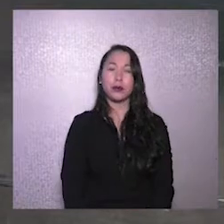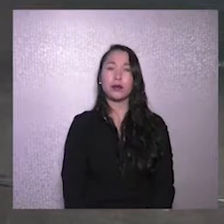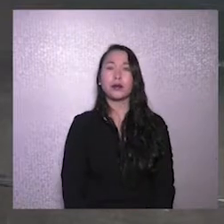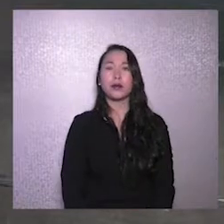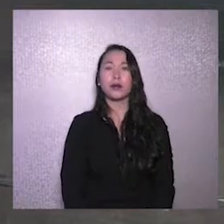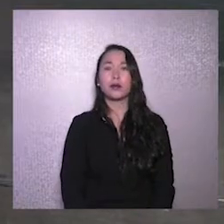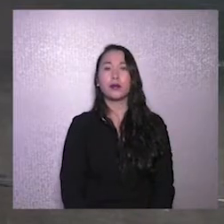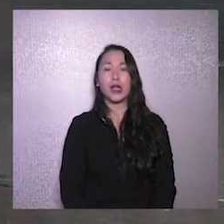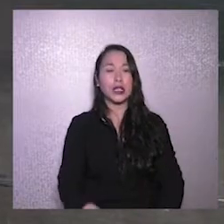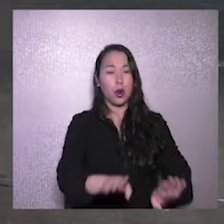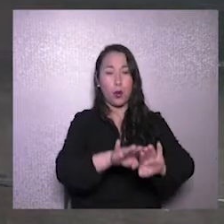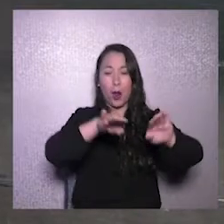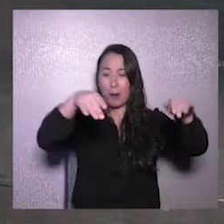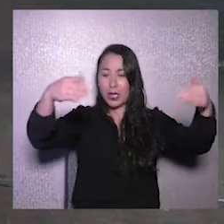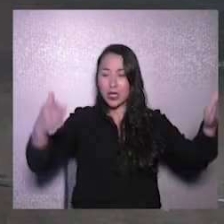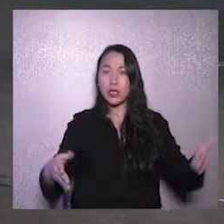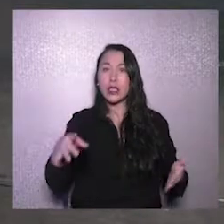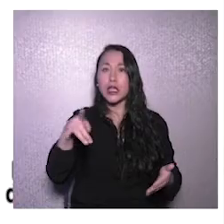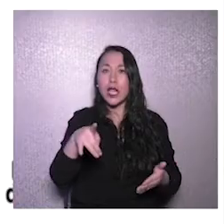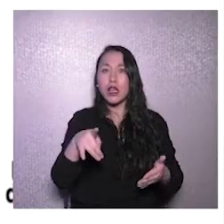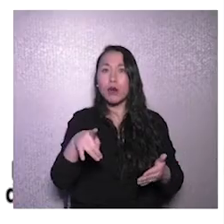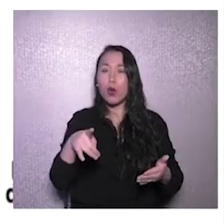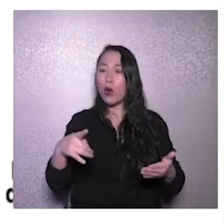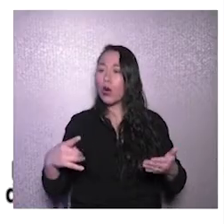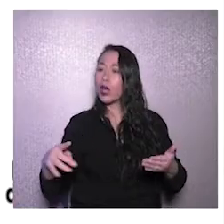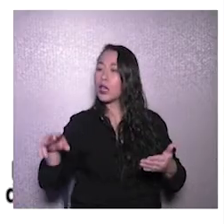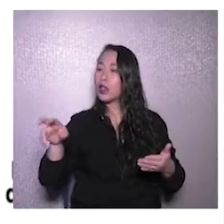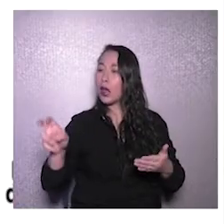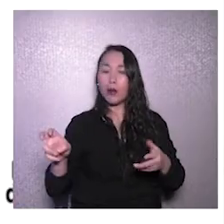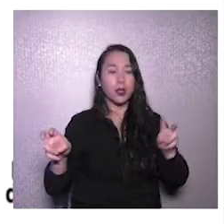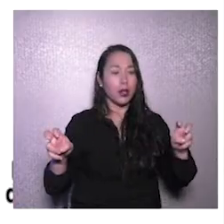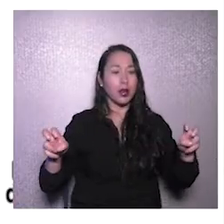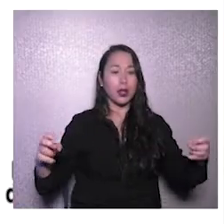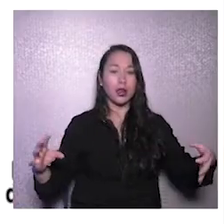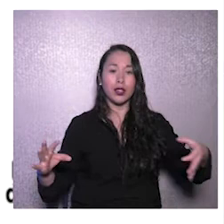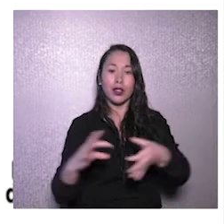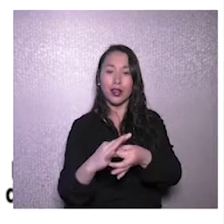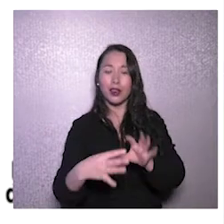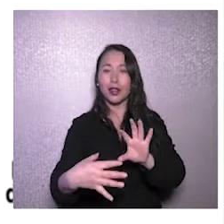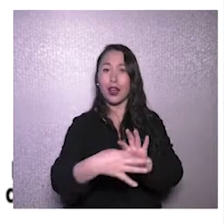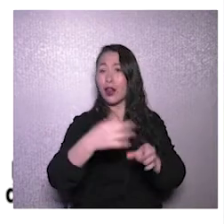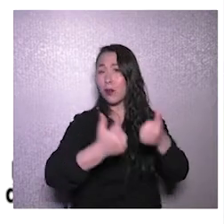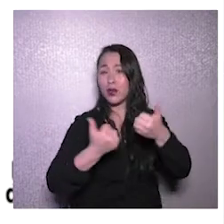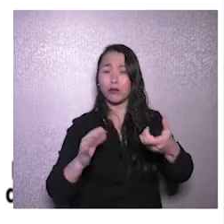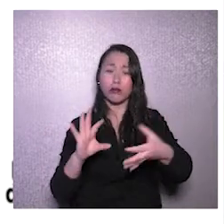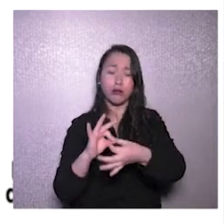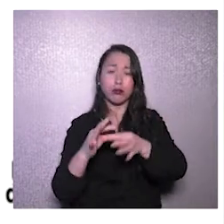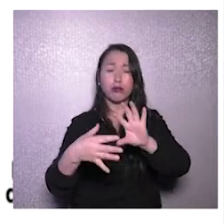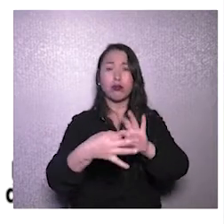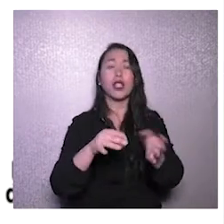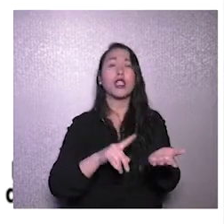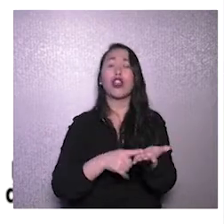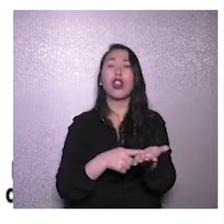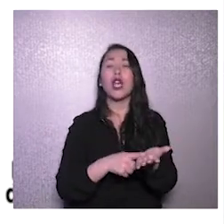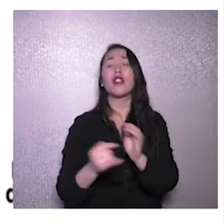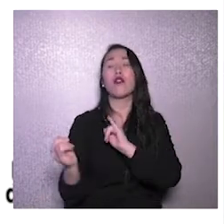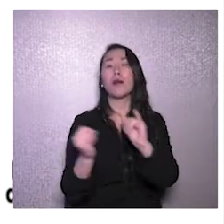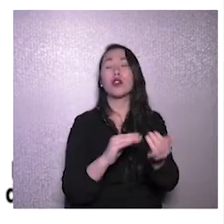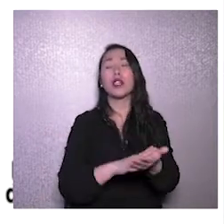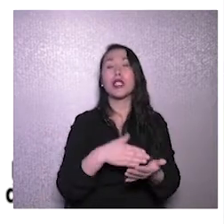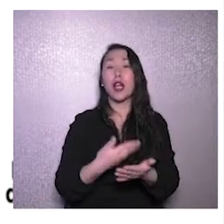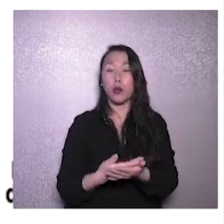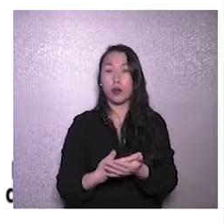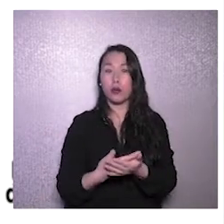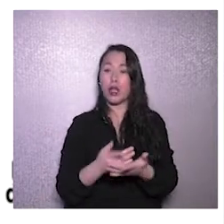ser una mesa en la cual puedan articularse todos los actores que participan de este mercado de las tecnologías de información de salud, cosa de